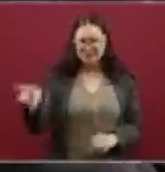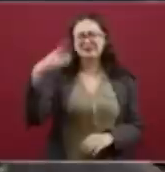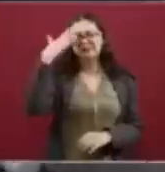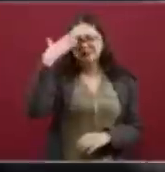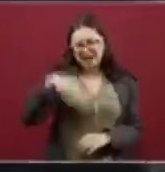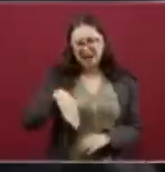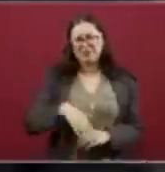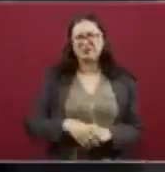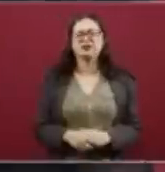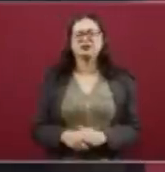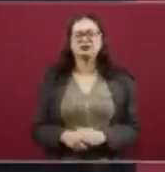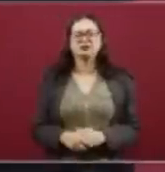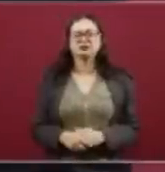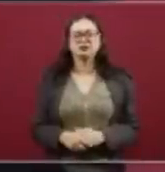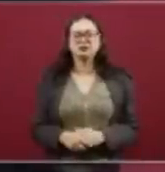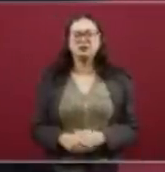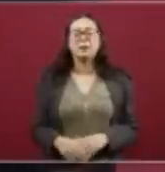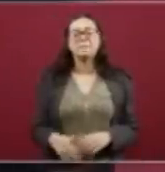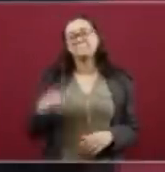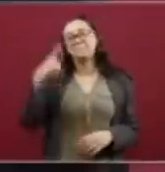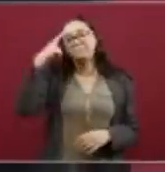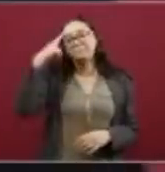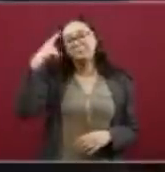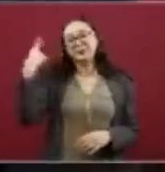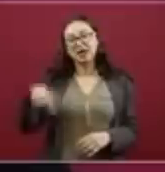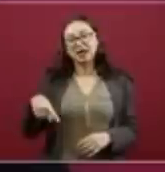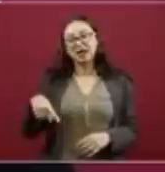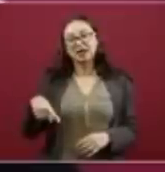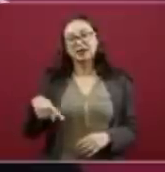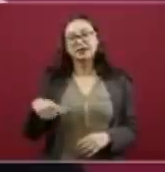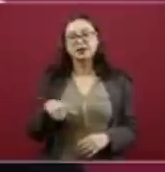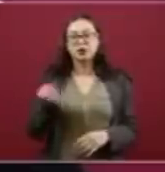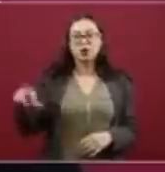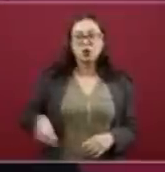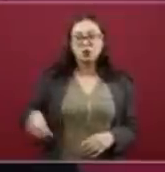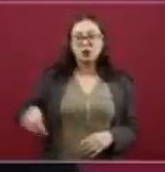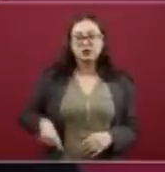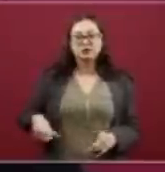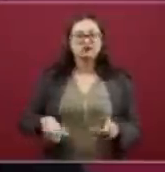para vender servicios al gobierno.